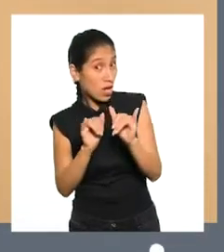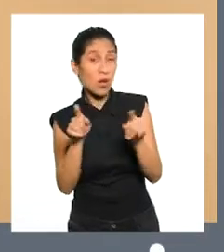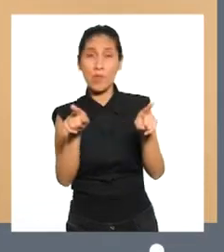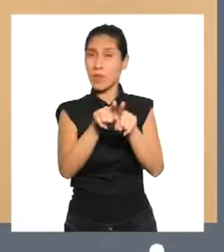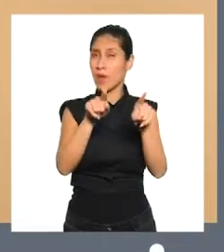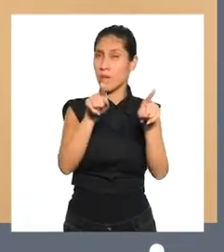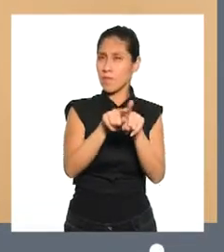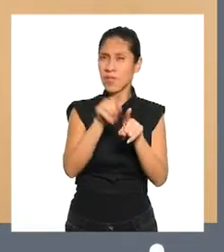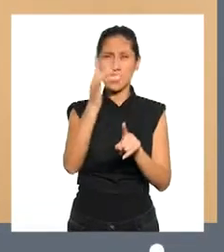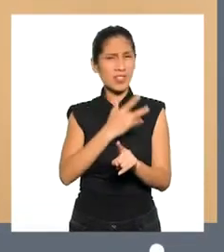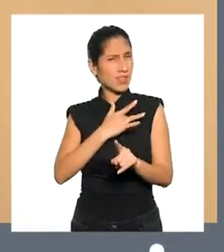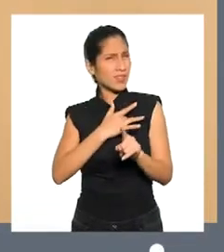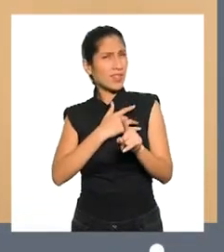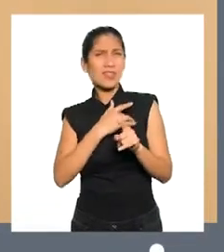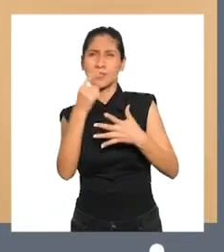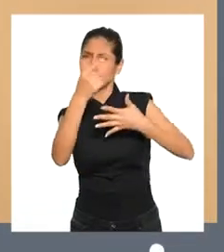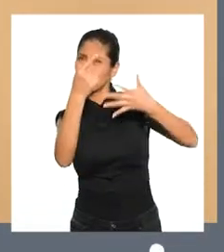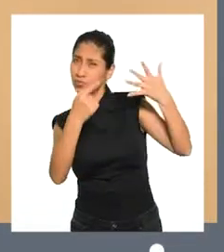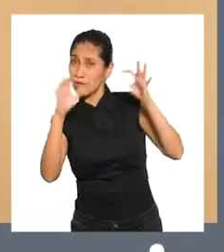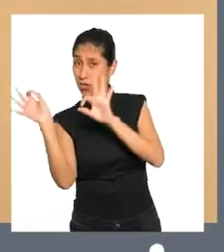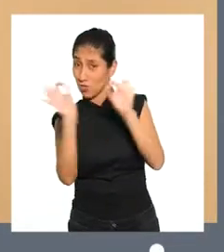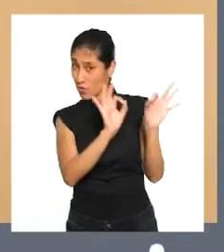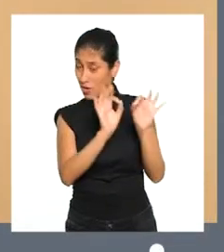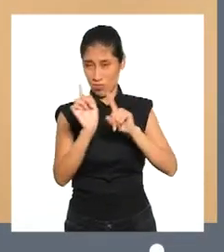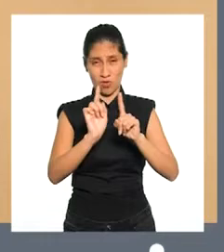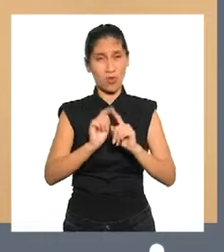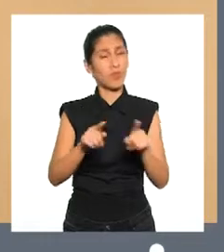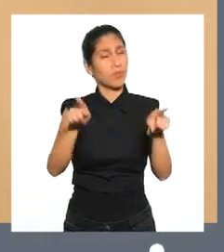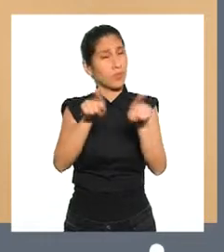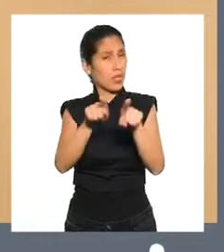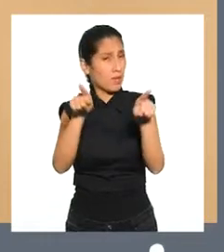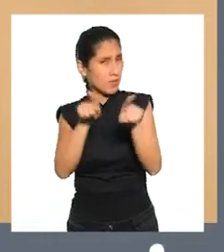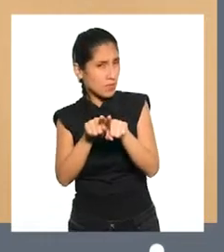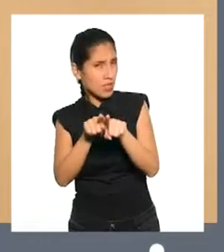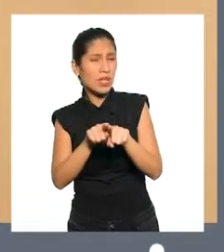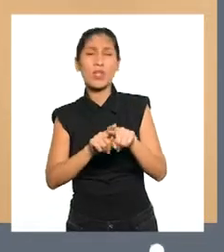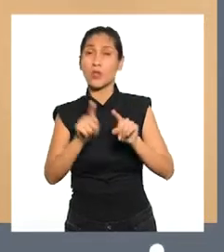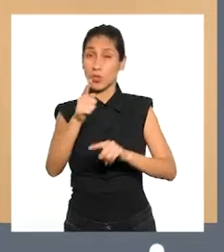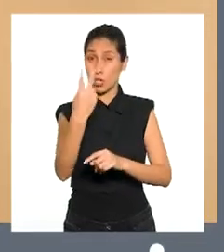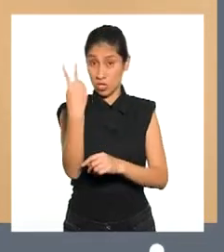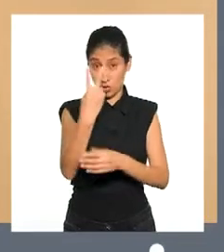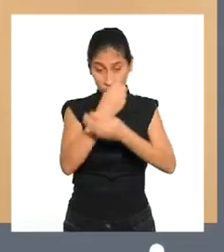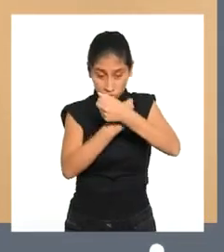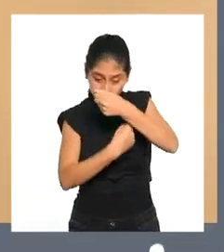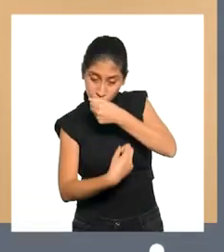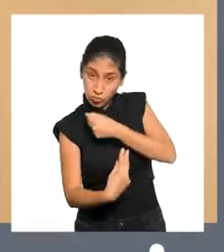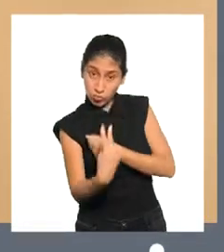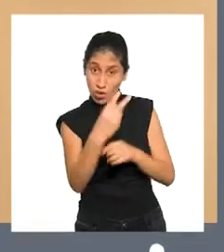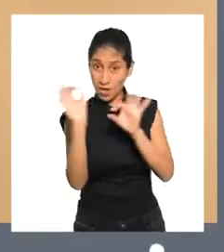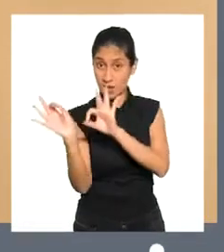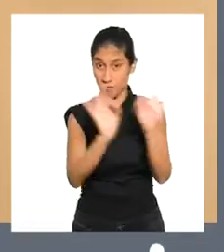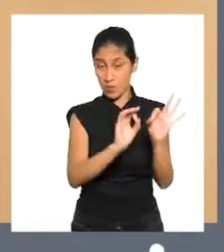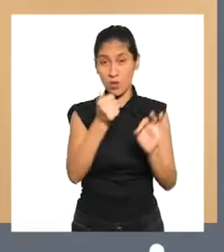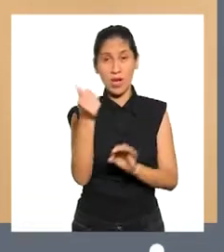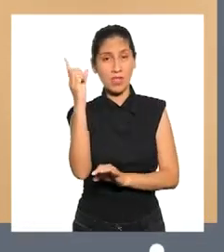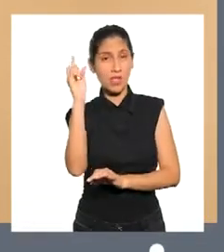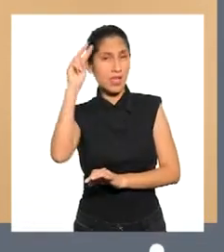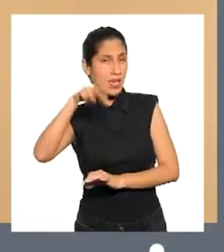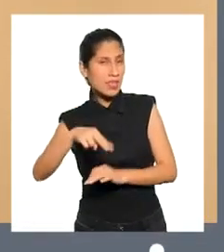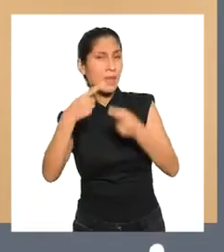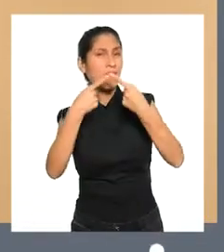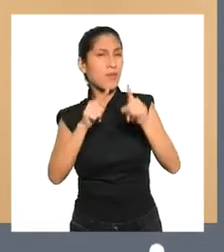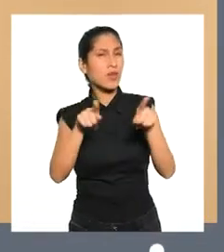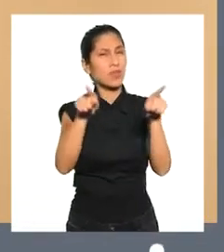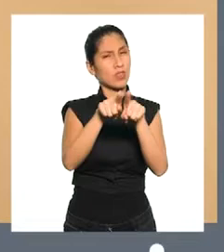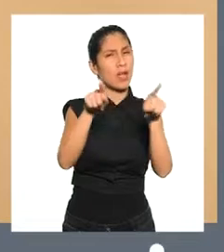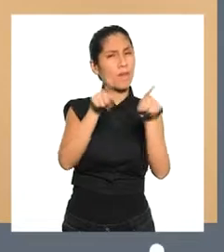Además, a pesar de que ambas han nacido con el mismo ADN, existen distintos factores que modifican la expresión de los